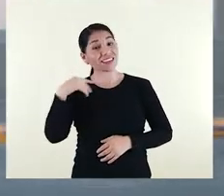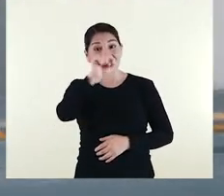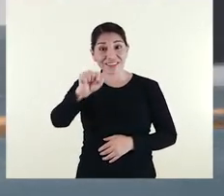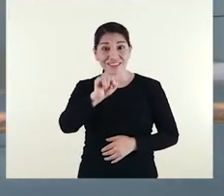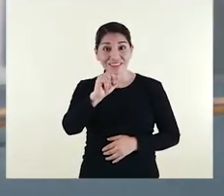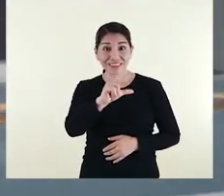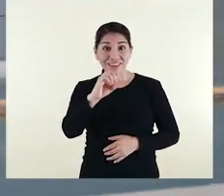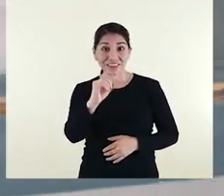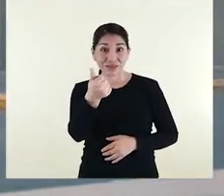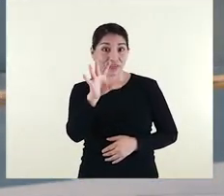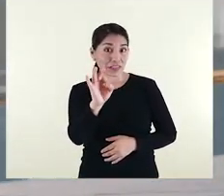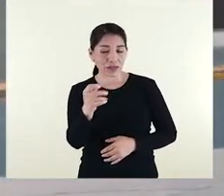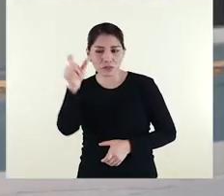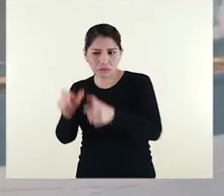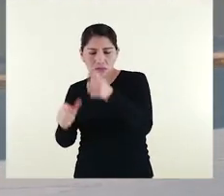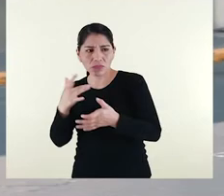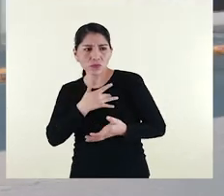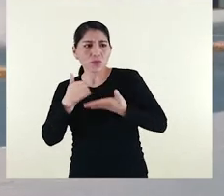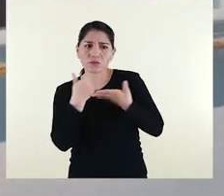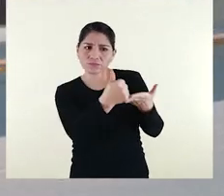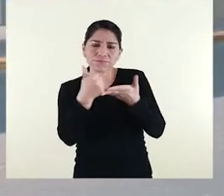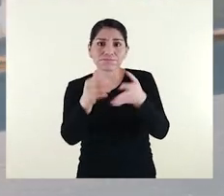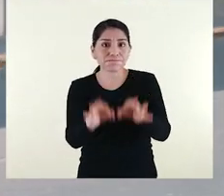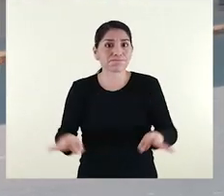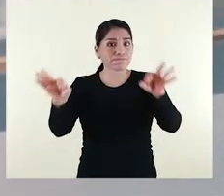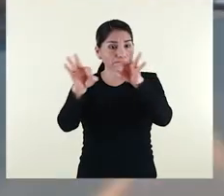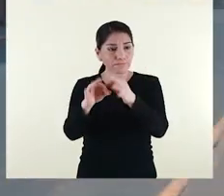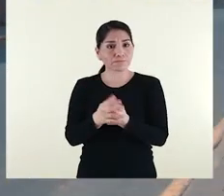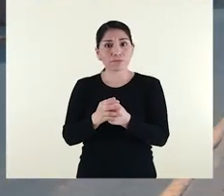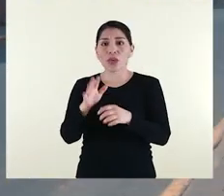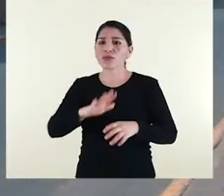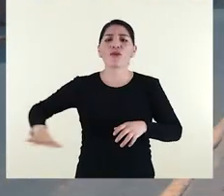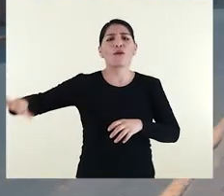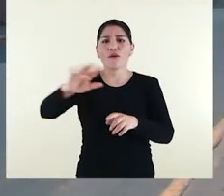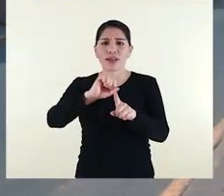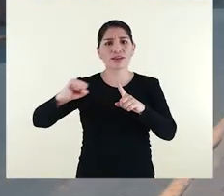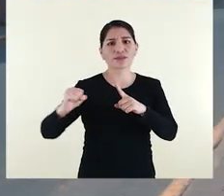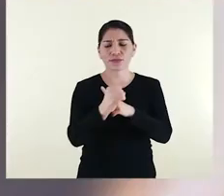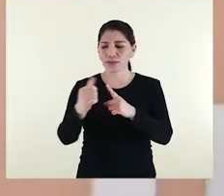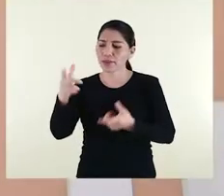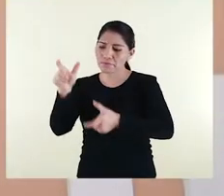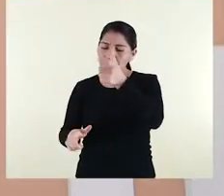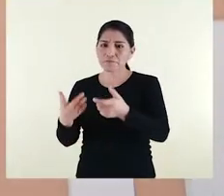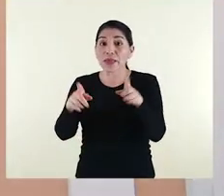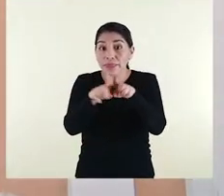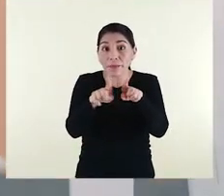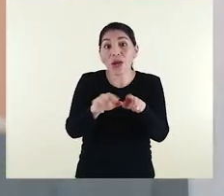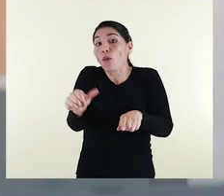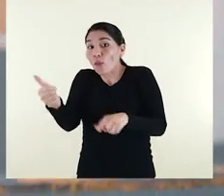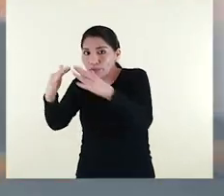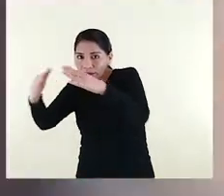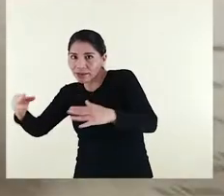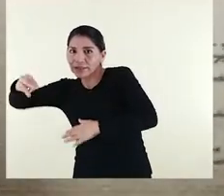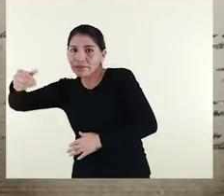siglo XIX en que la caridad era un asunto presente y necesario en la ciudad civil, como también lo manifestaba el hospicio Manrique en